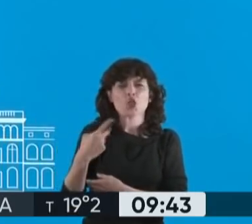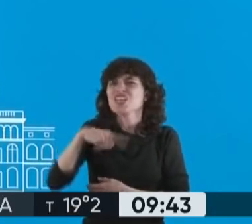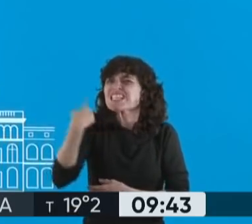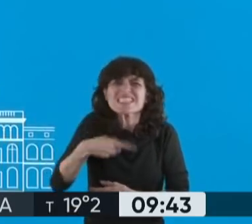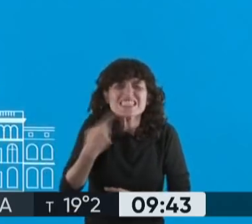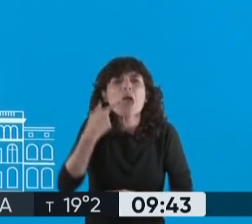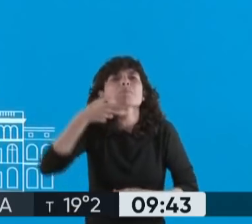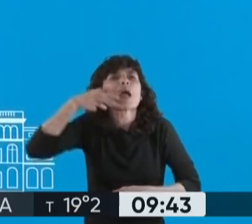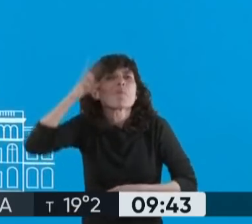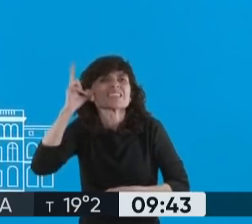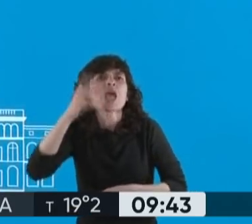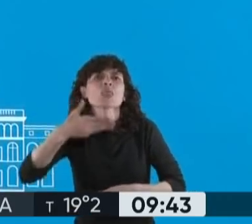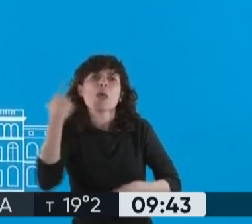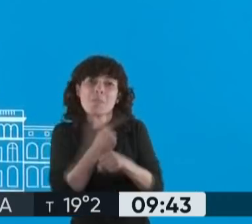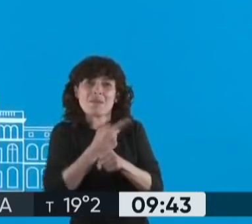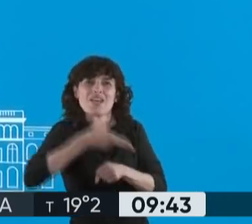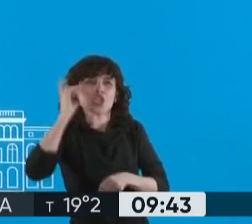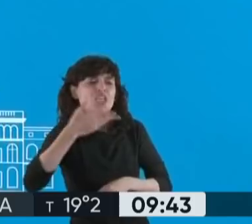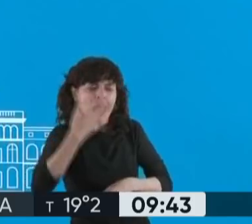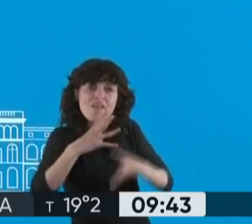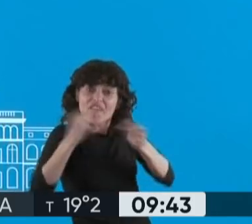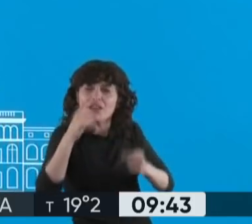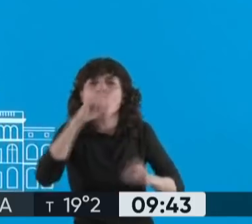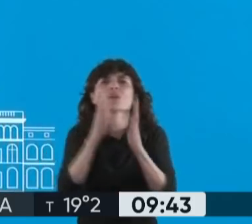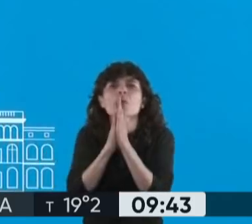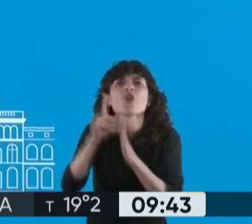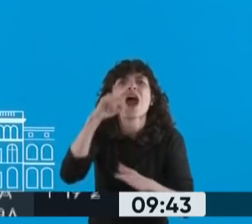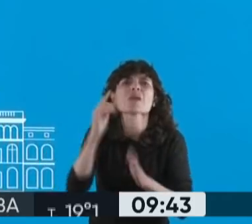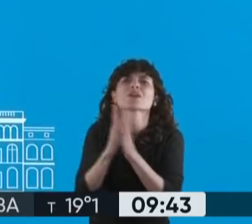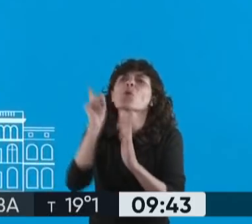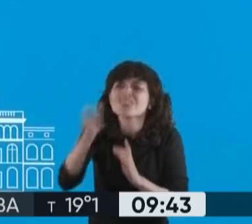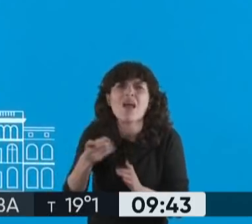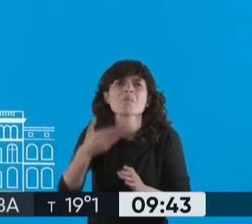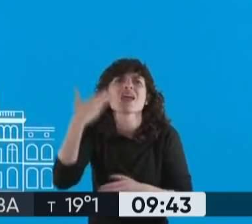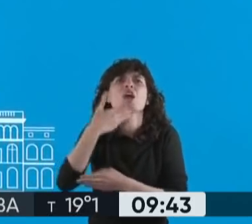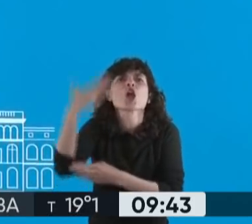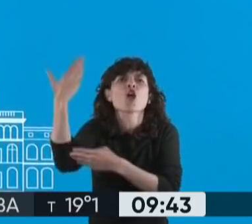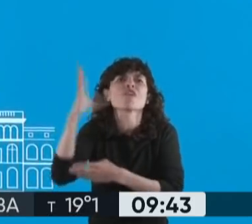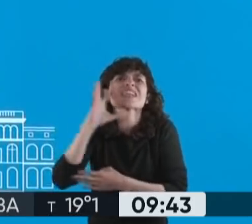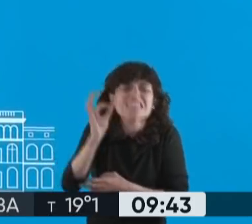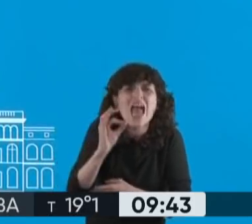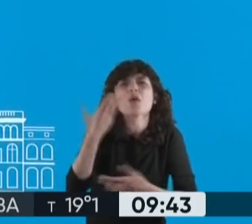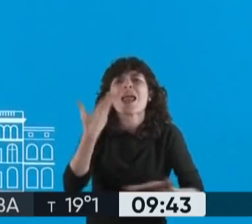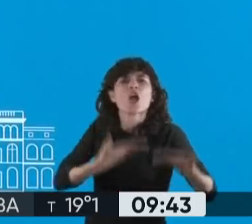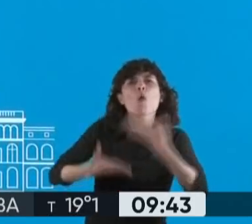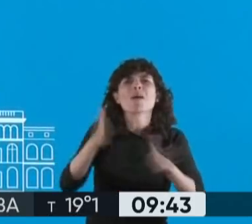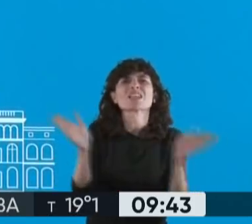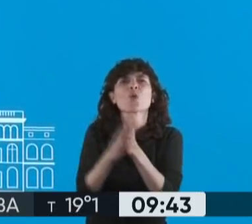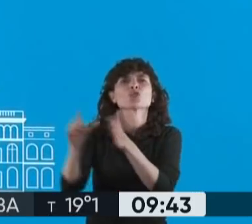del almuerzo de presidentes de Estado. Le pidió personalmente que le dirigiera su palabra al resto de los líderes que van a estar en ese